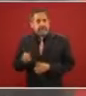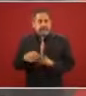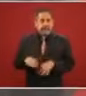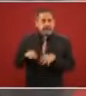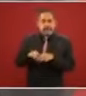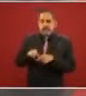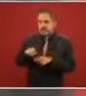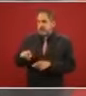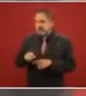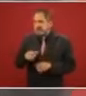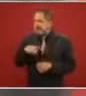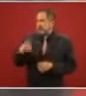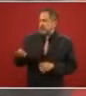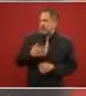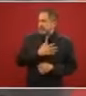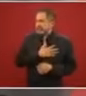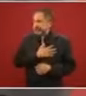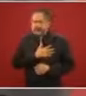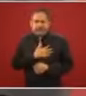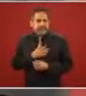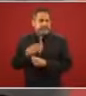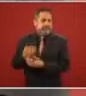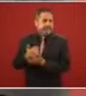el amor al prójimo